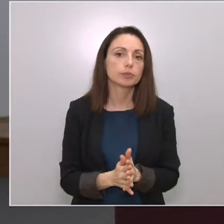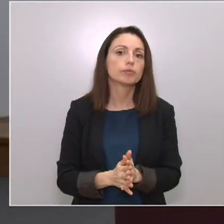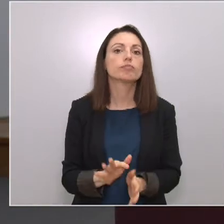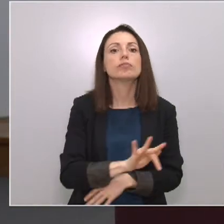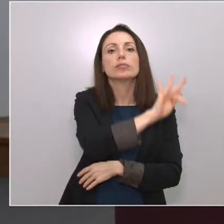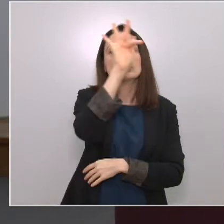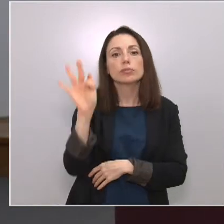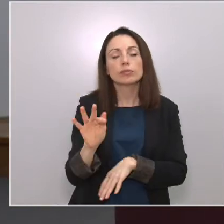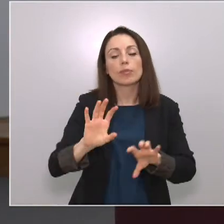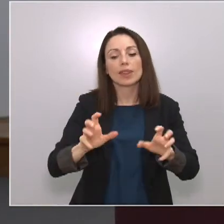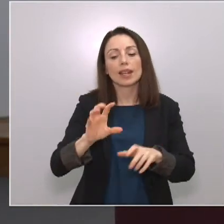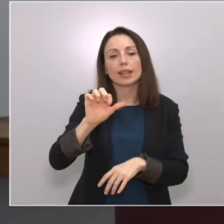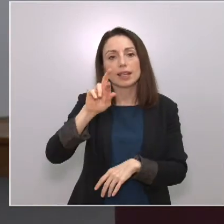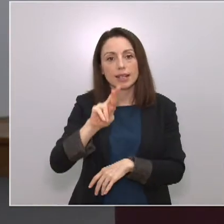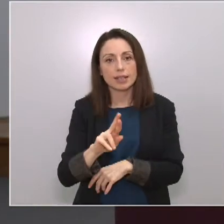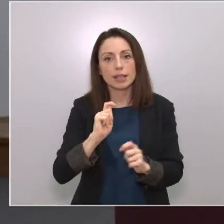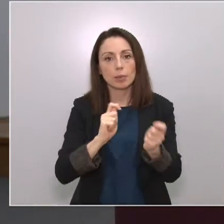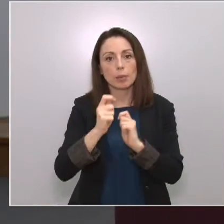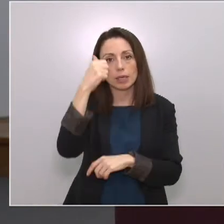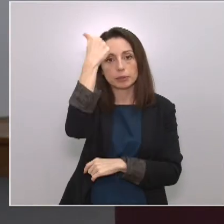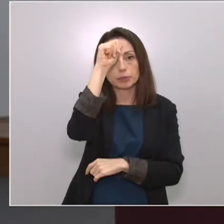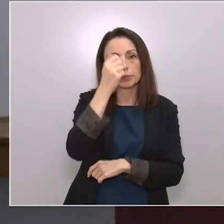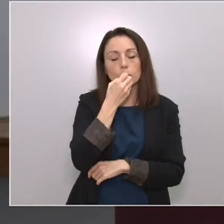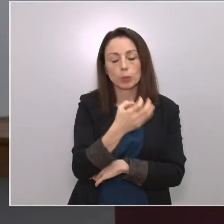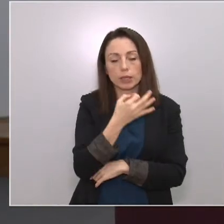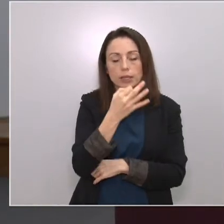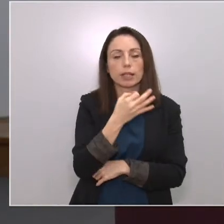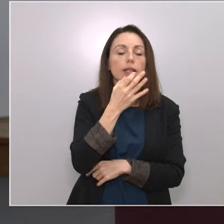Turno ahora para la cadena SER. Javier Ruiz, buenas tardes.